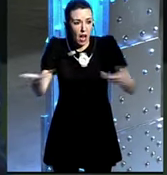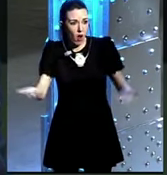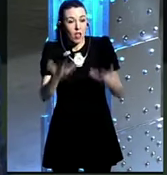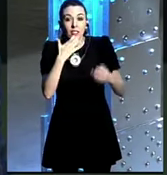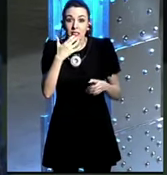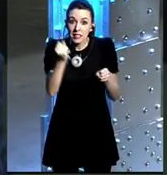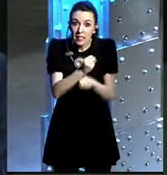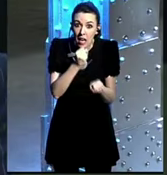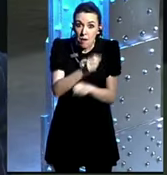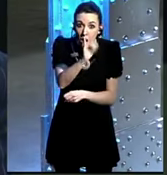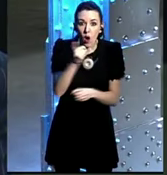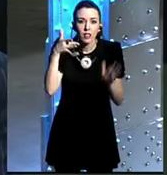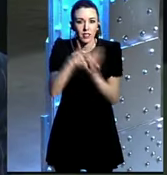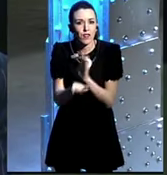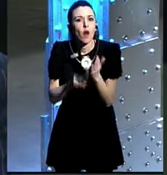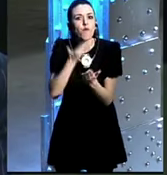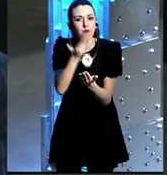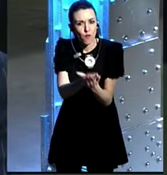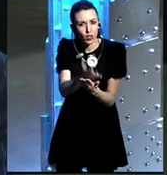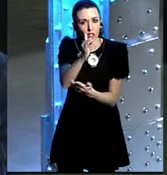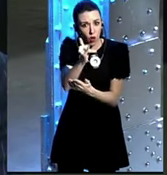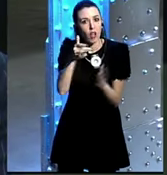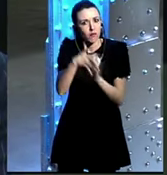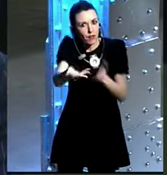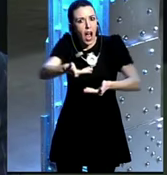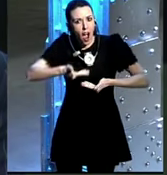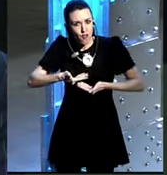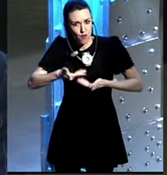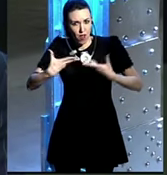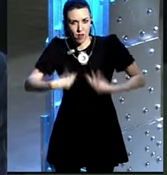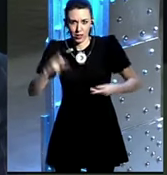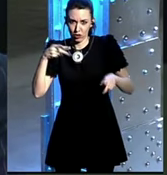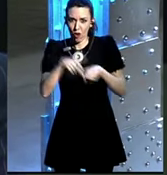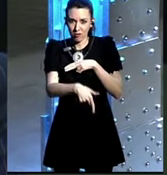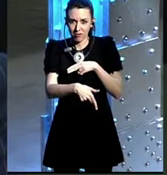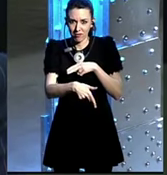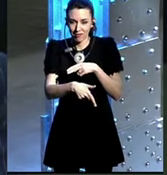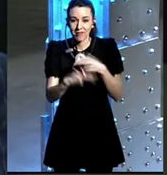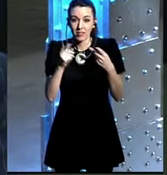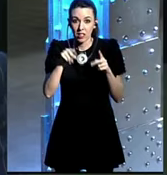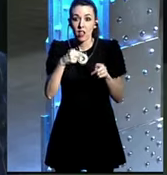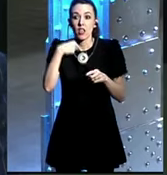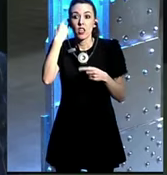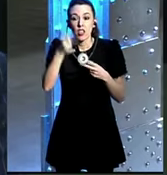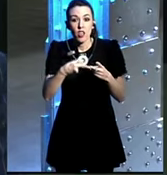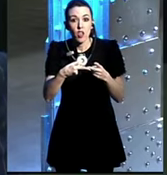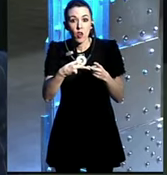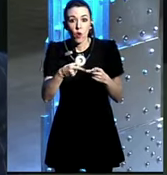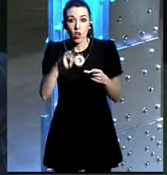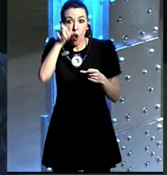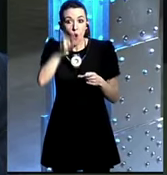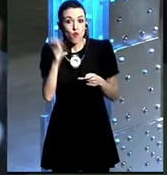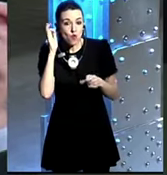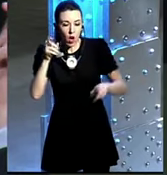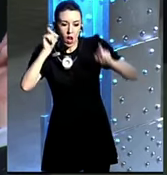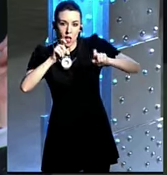tienes trabajo tienes un propósito, y el propósito ayuda con la depresión. Y dijo, y luego les enseñé